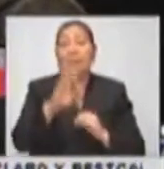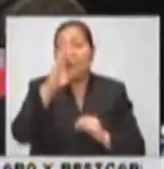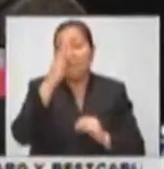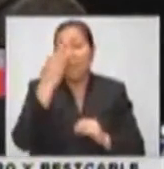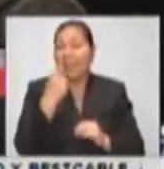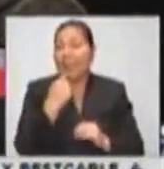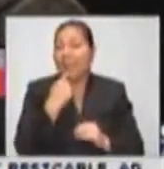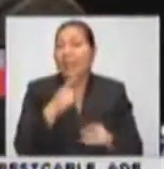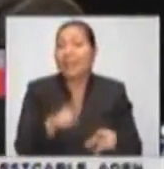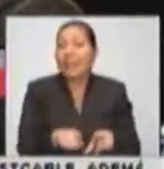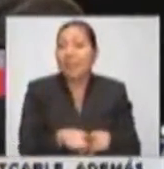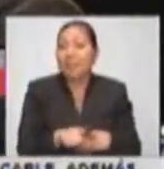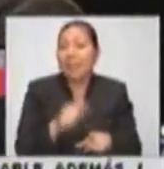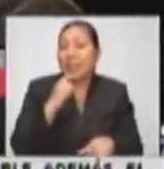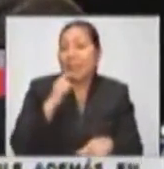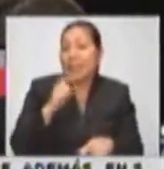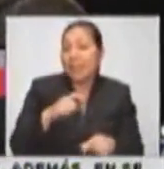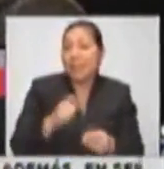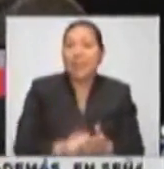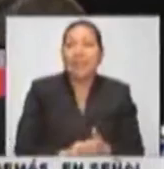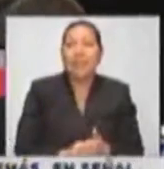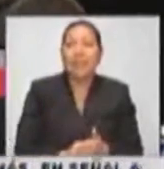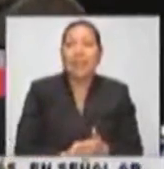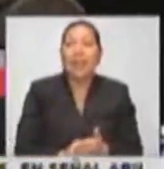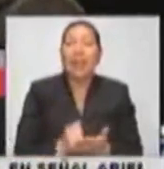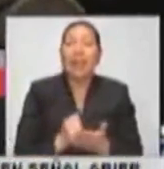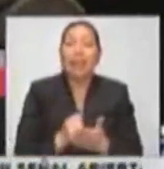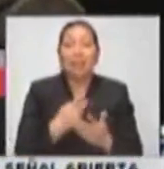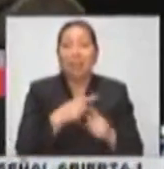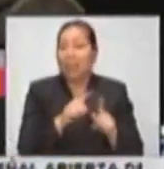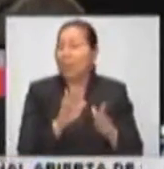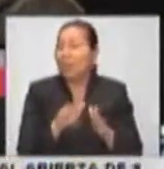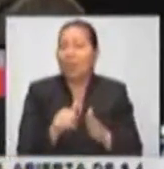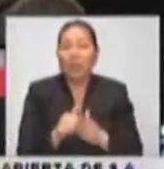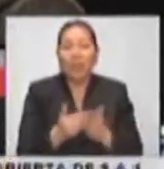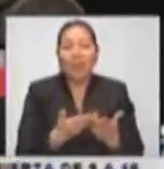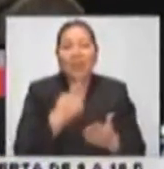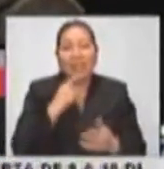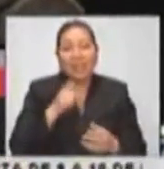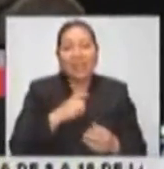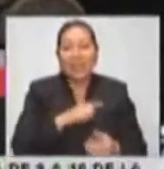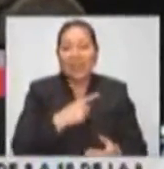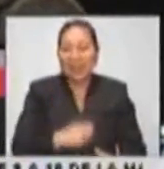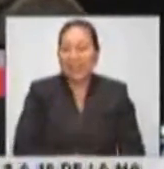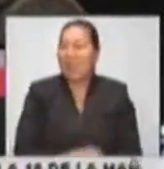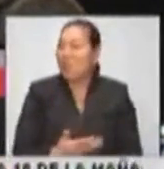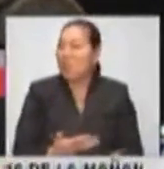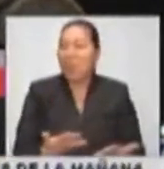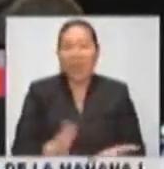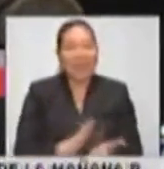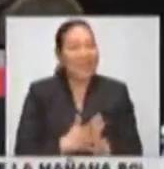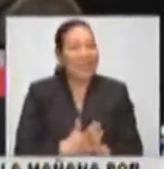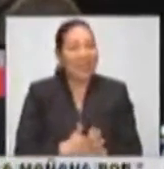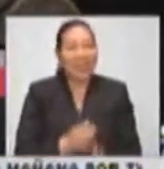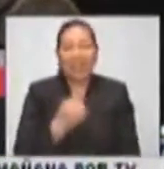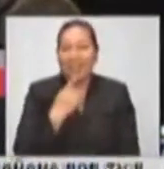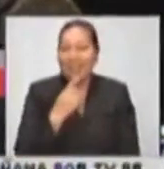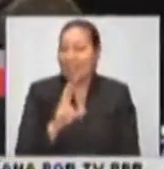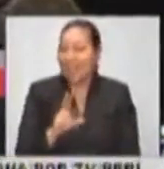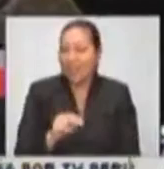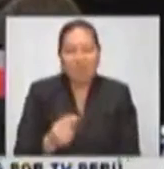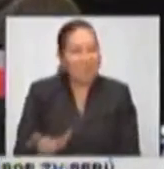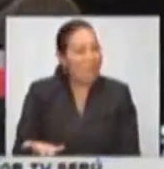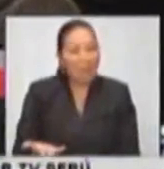estaba mencionando, que también requiere ser, yo creo, ahí en ese cuadro les diría, todas las áreas requieren refuerzo, no hay ninguna que no, yo